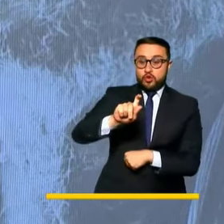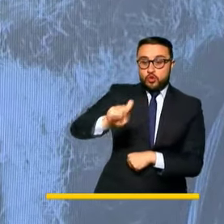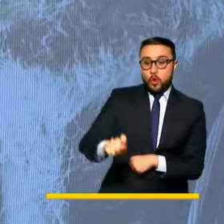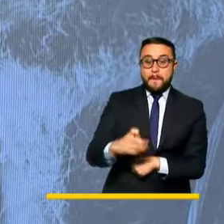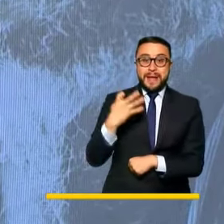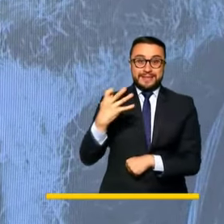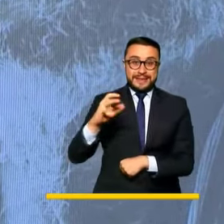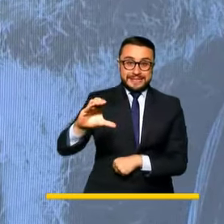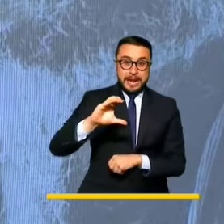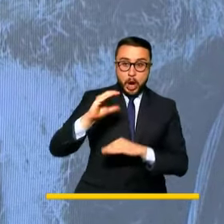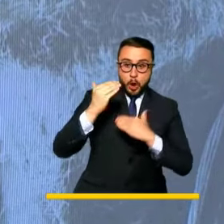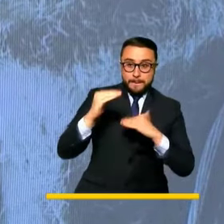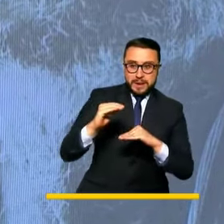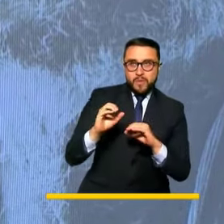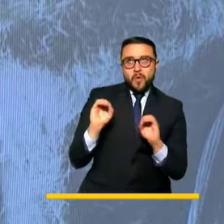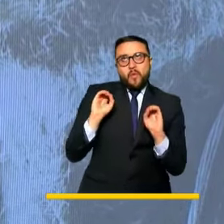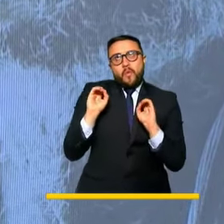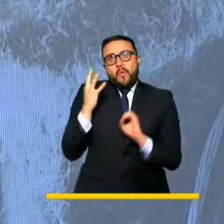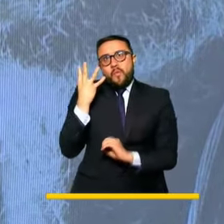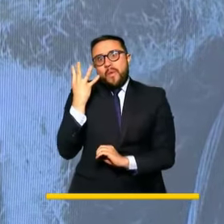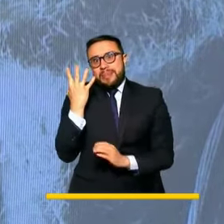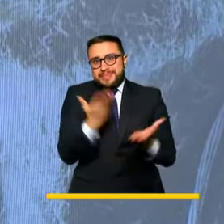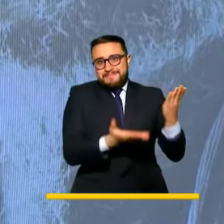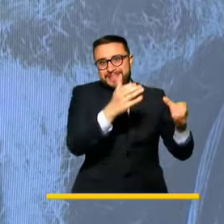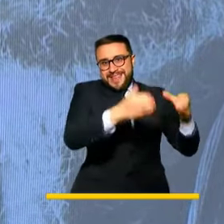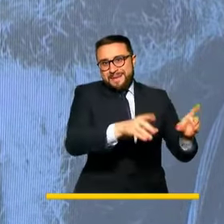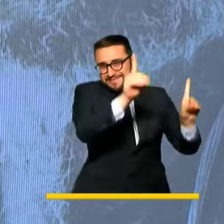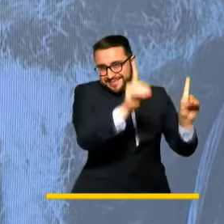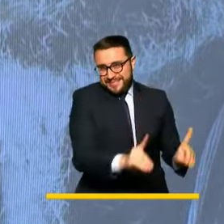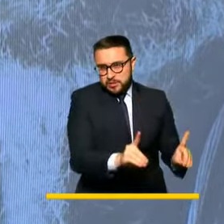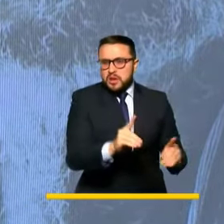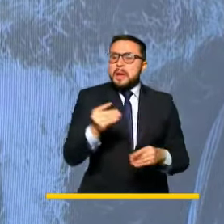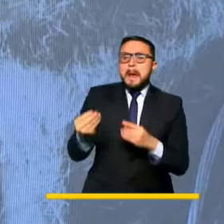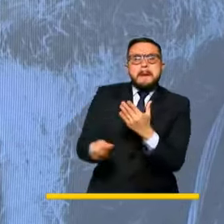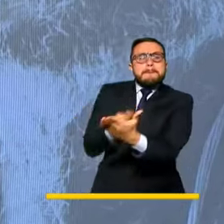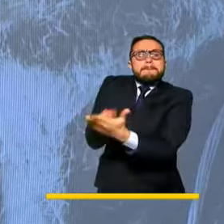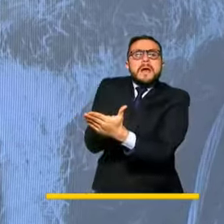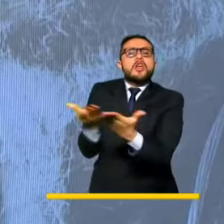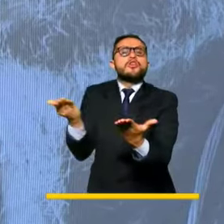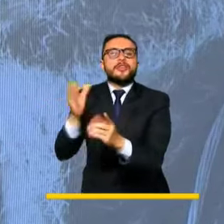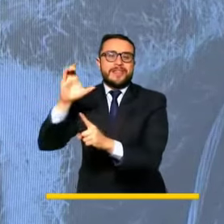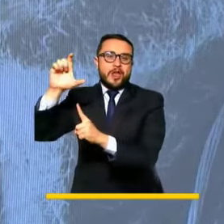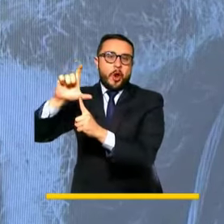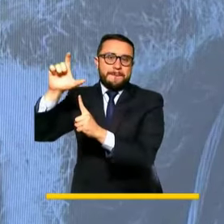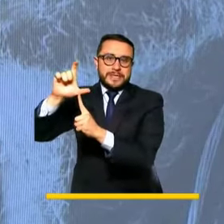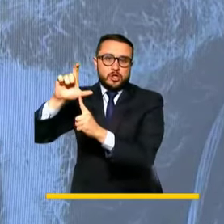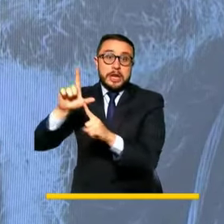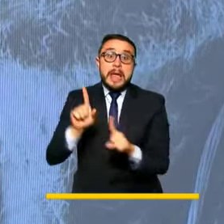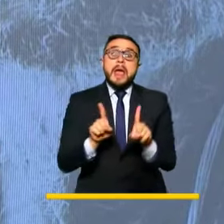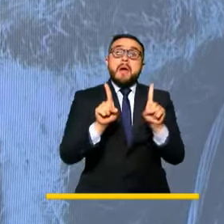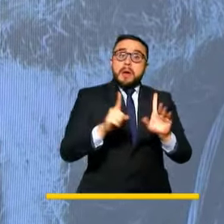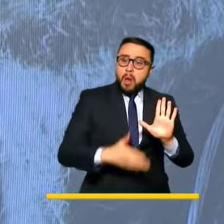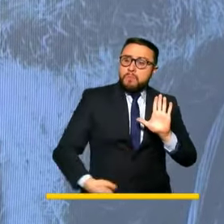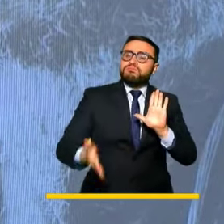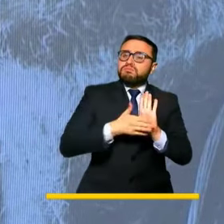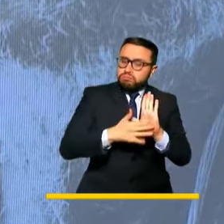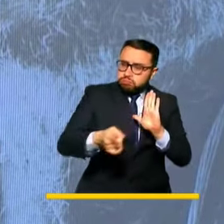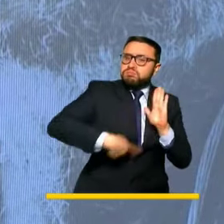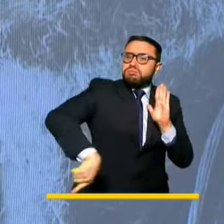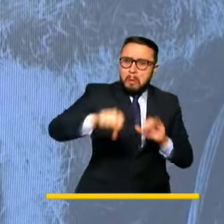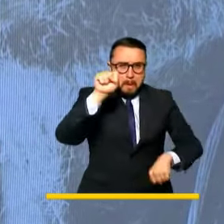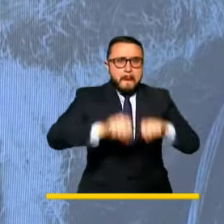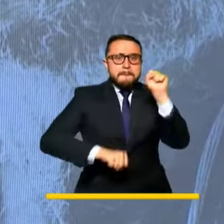salarios mínimos o cuatro a colpensiones, pero se les garantiza la posibilidad de cotizar